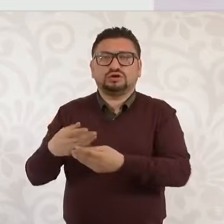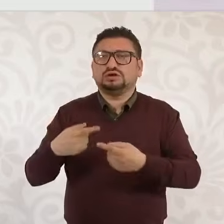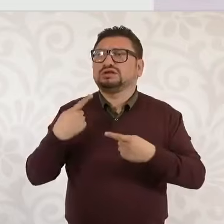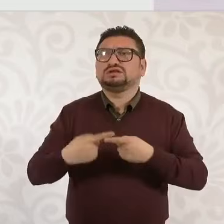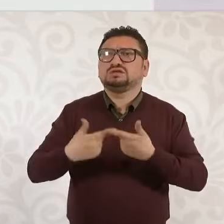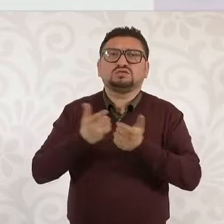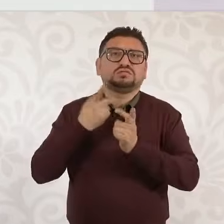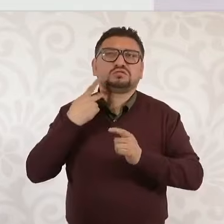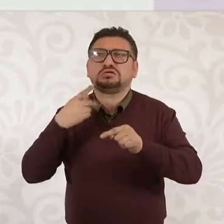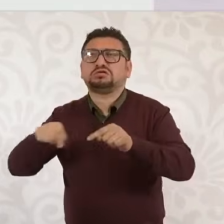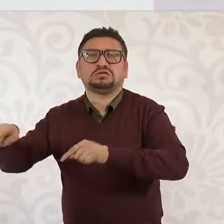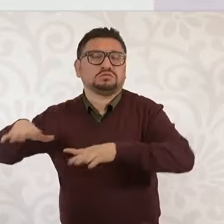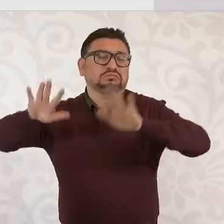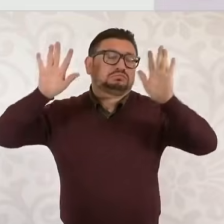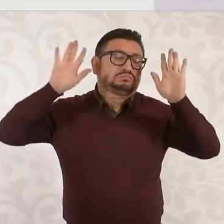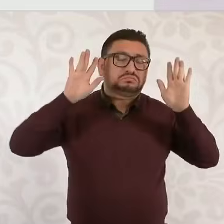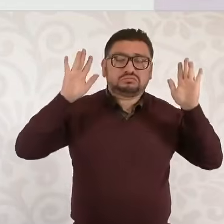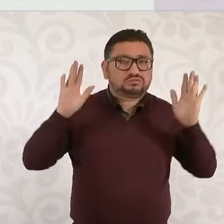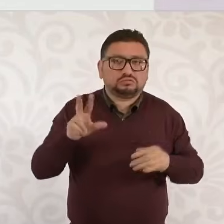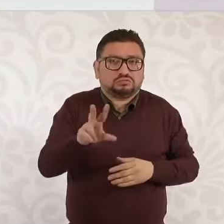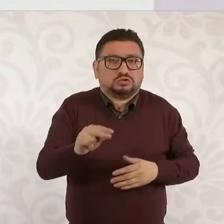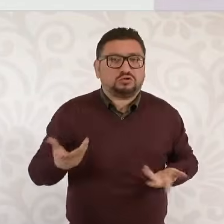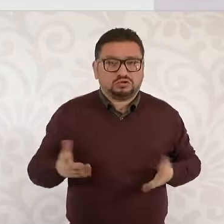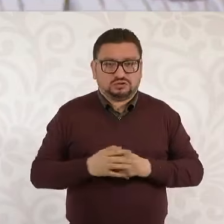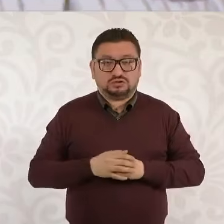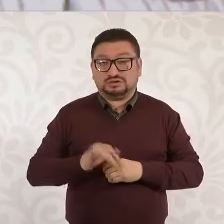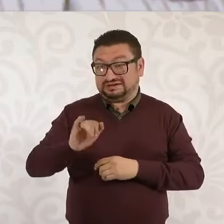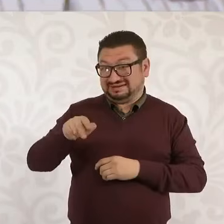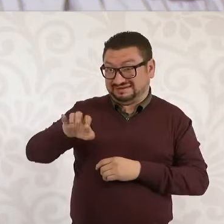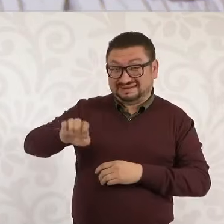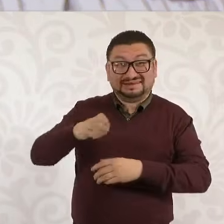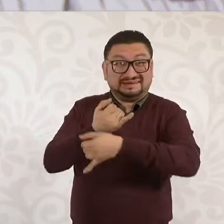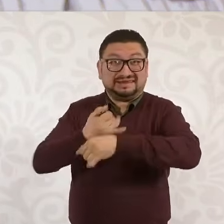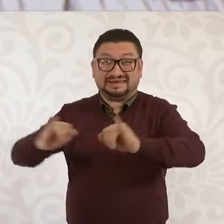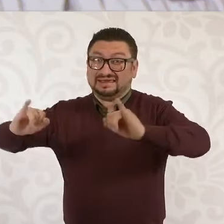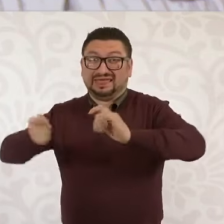No. Oye, ¿qué es quitamos la autonomía al INE? No.